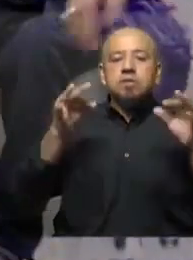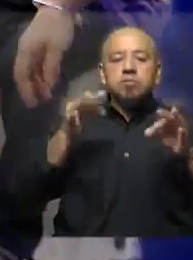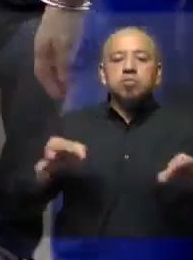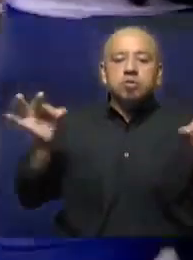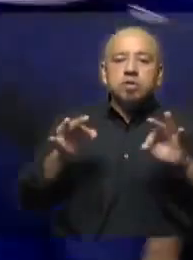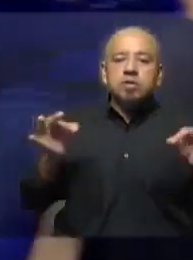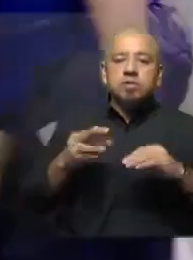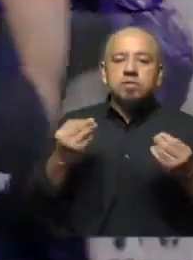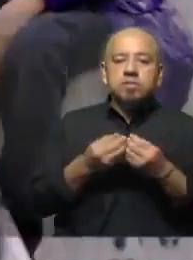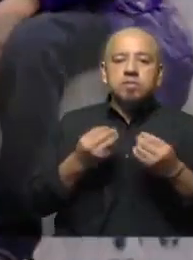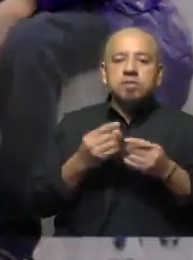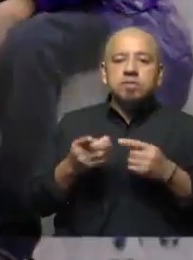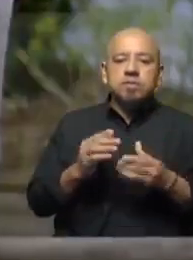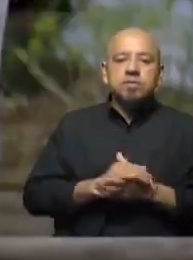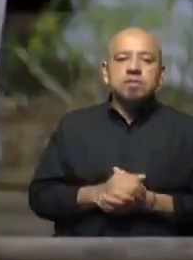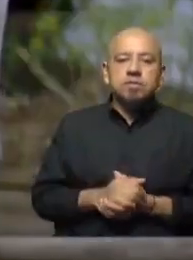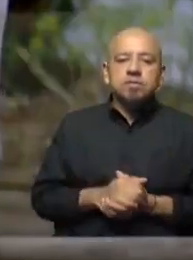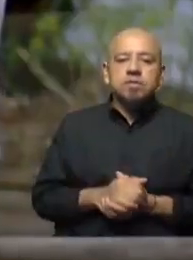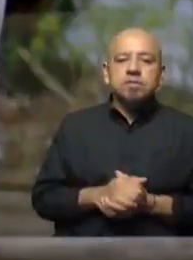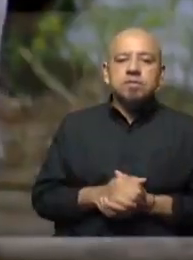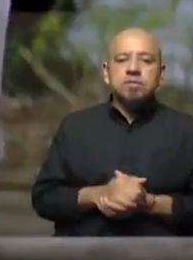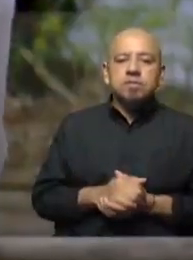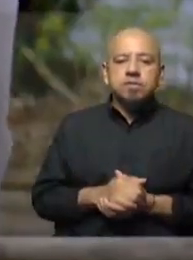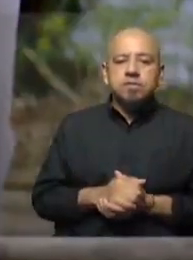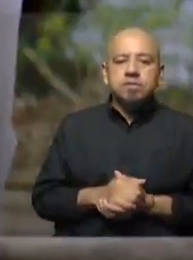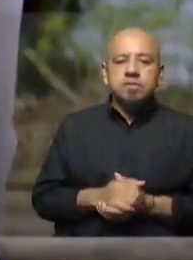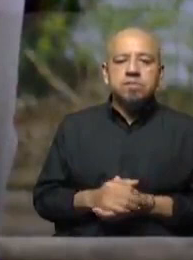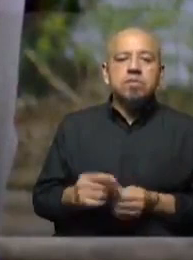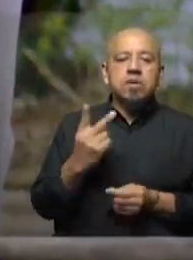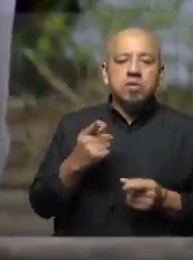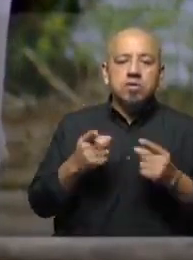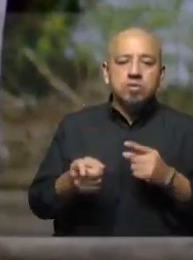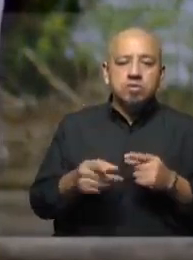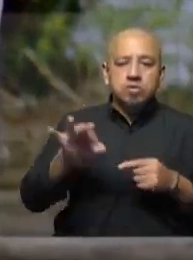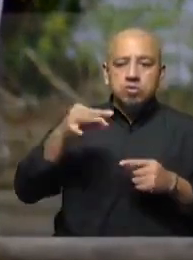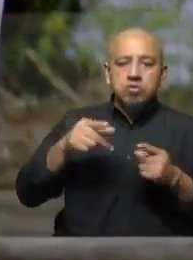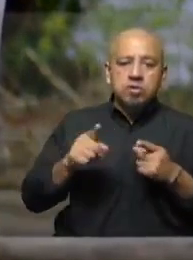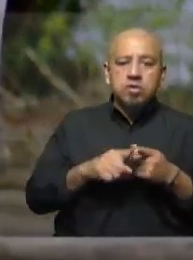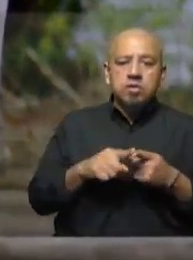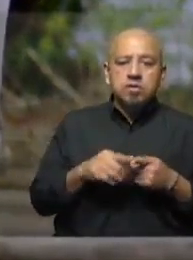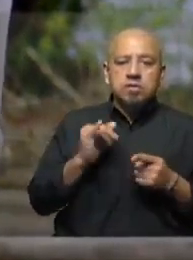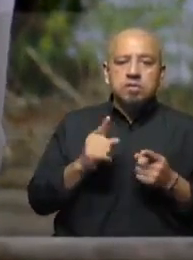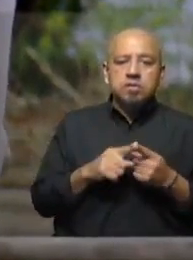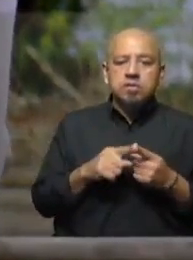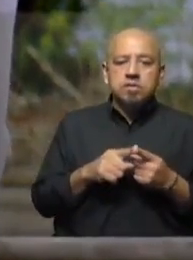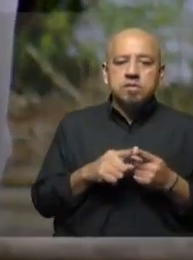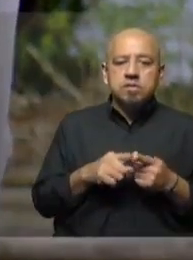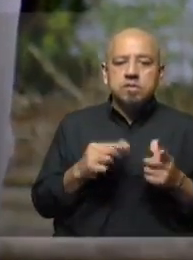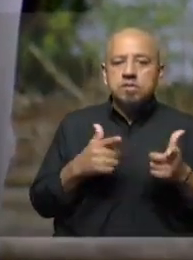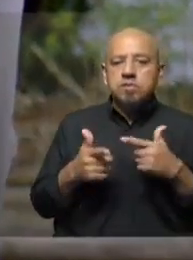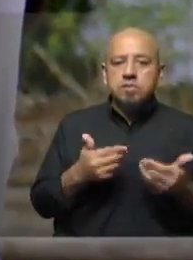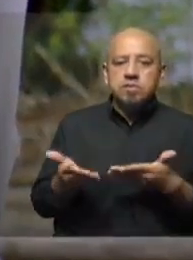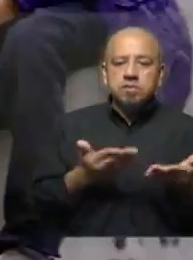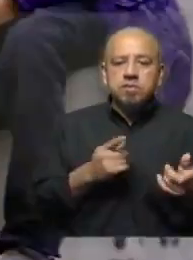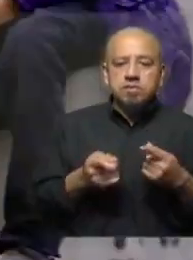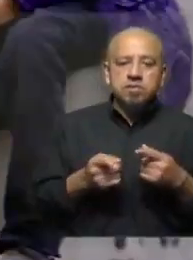como construimos ahí otra cosa. Ustedes dos, perdón, ustedes dos en escena, solas, solas. Sí, solas. Sí, no hay invitadas, invitados.